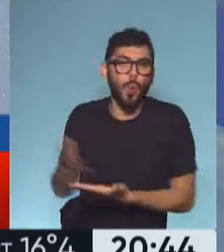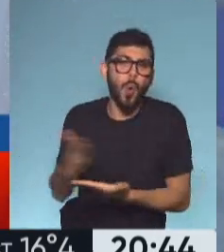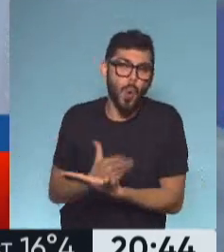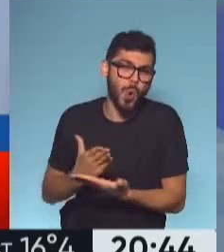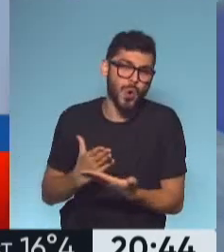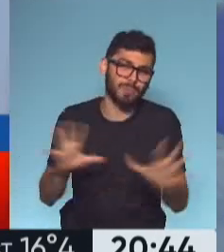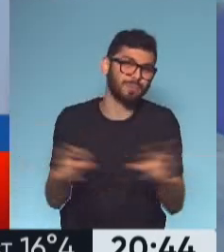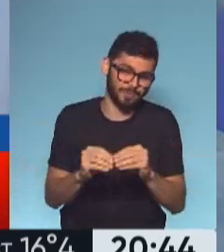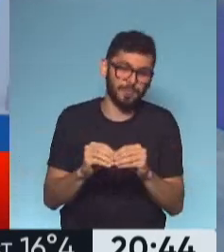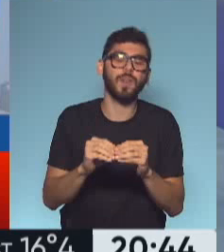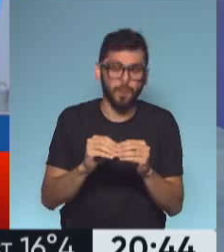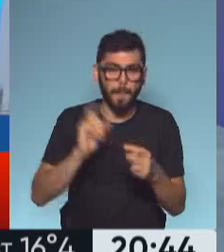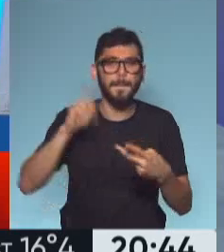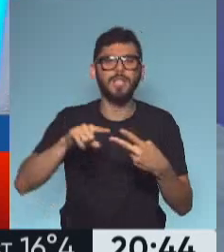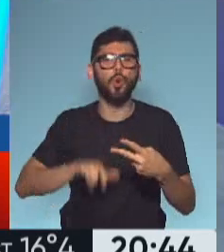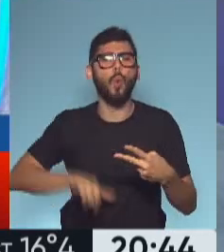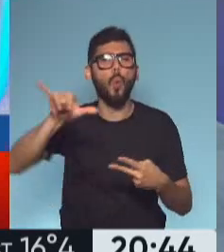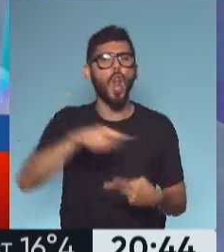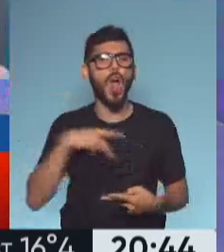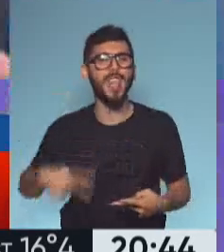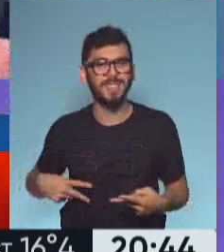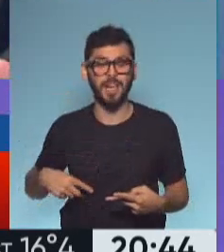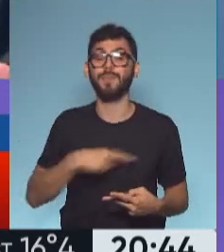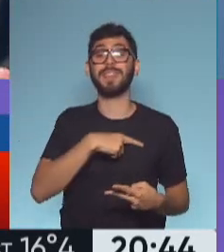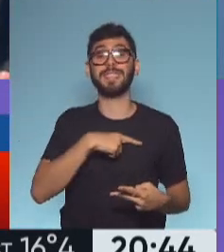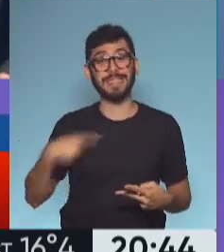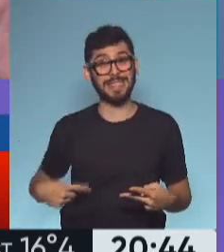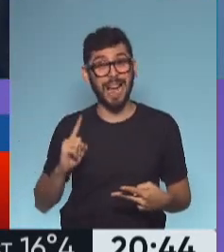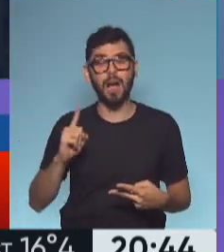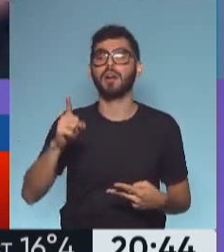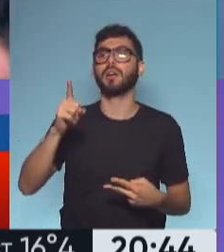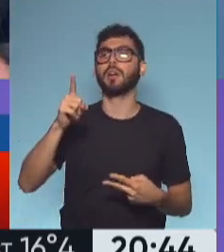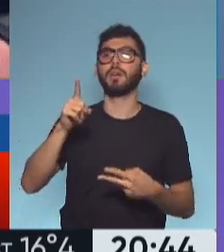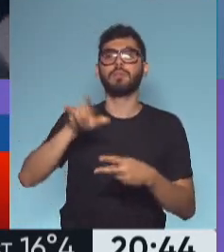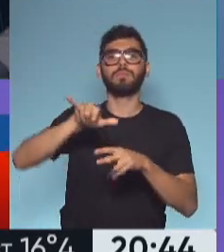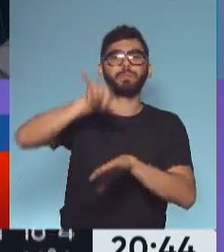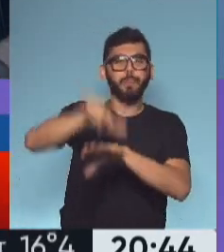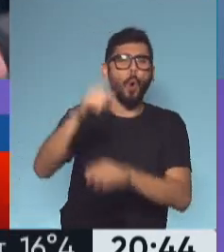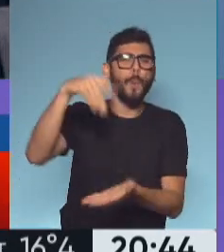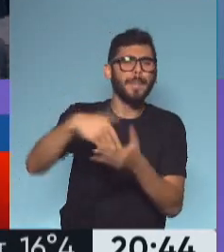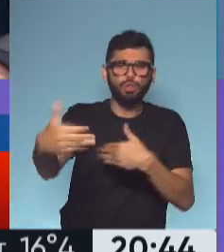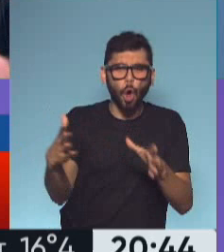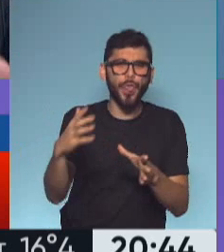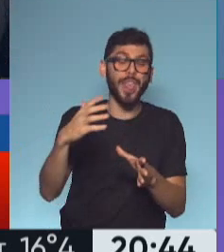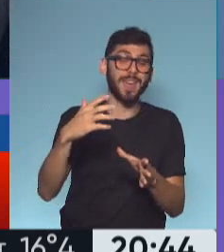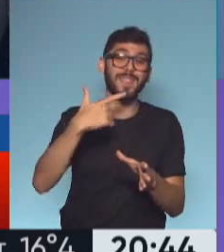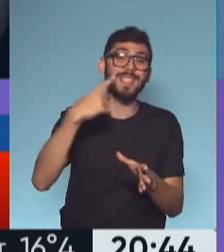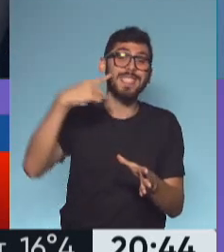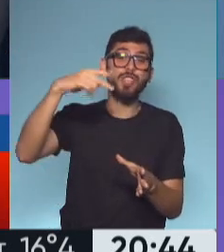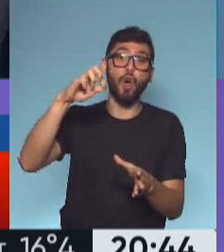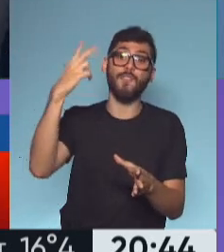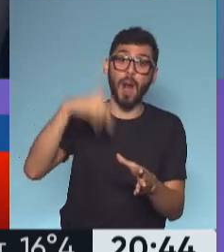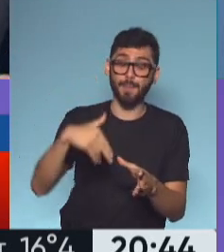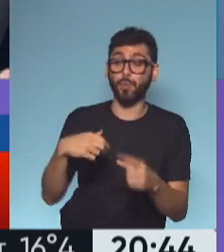un vuelo a China para traer 1 millón más de Sinopharm. Mañana va a volver el jueves, mañana llega otro, se van a completar 2 millones